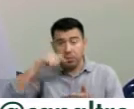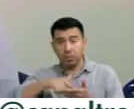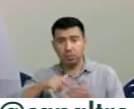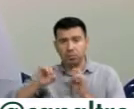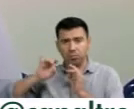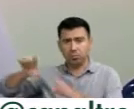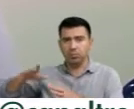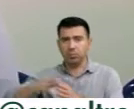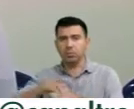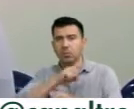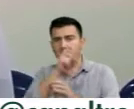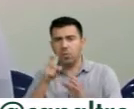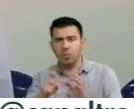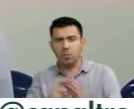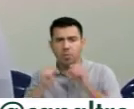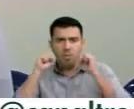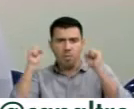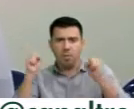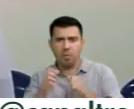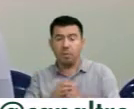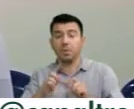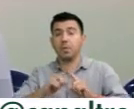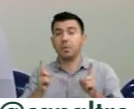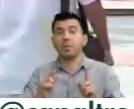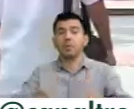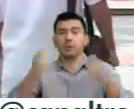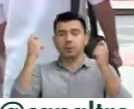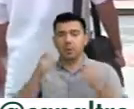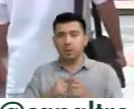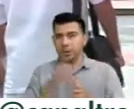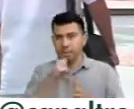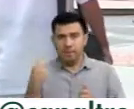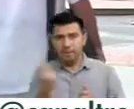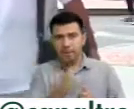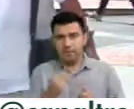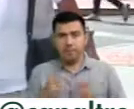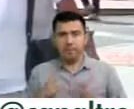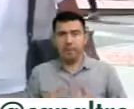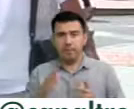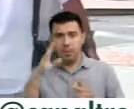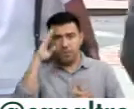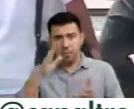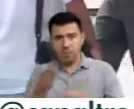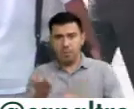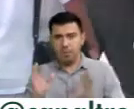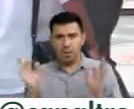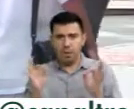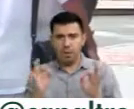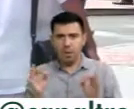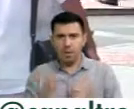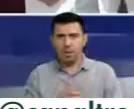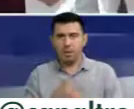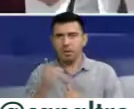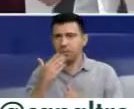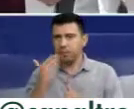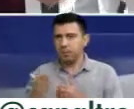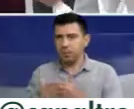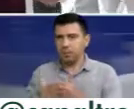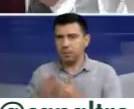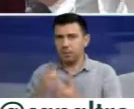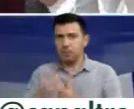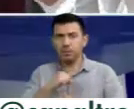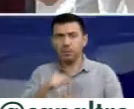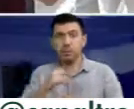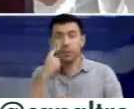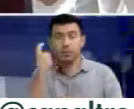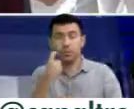hubo hechos que lamentar, solamente daños materiales. Estos informes son conocidos también por organismos defensores de derechos humanos que buscan que